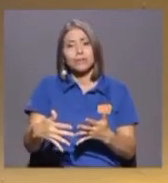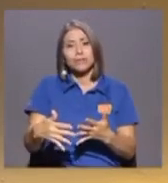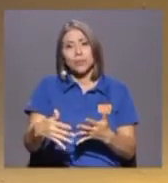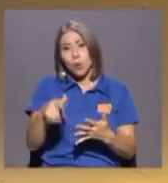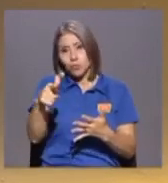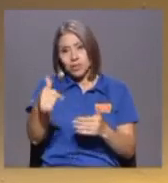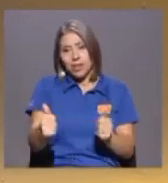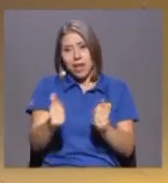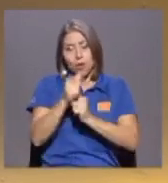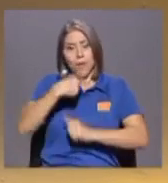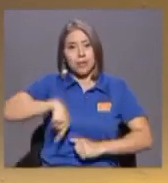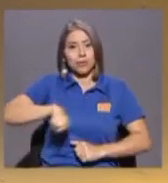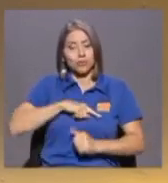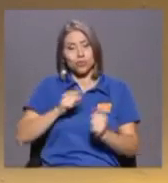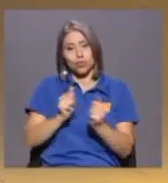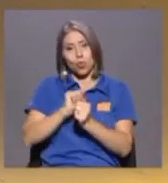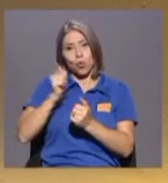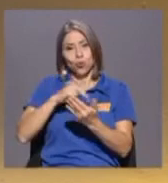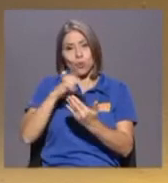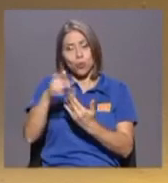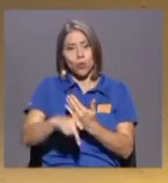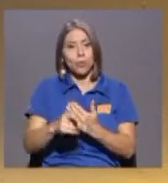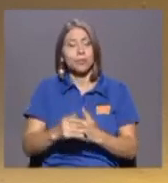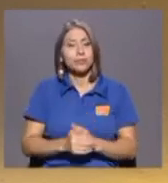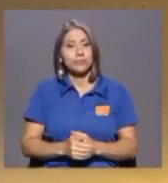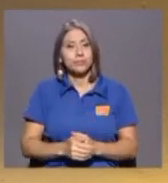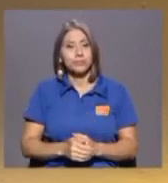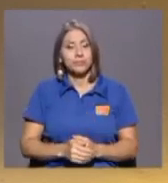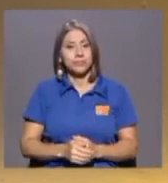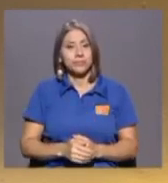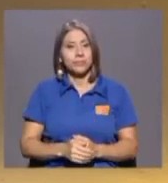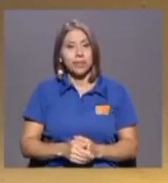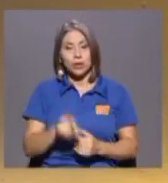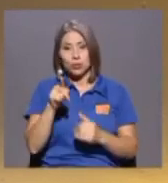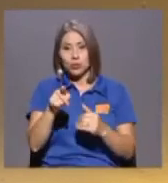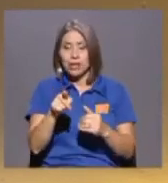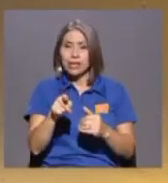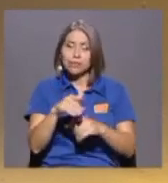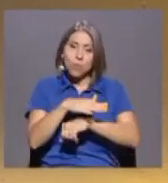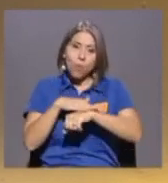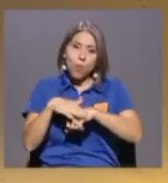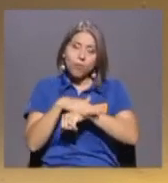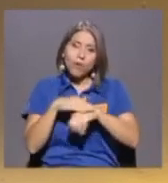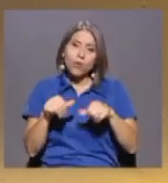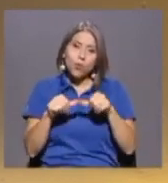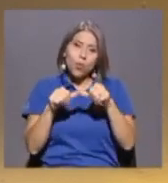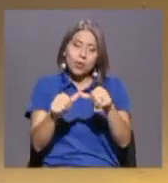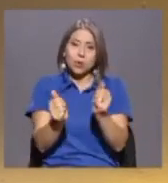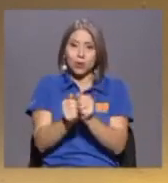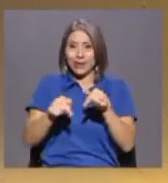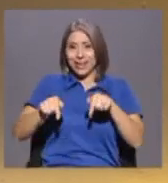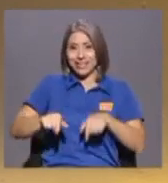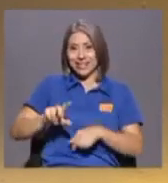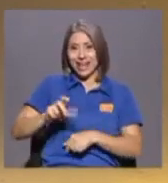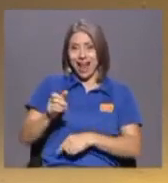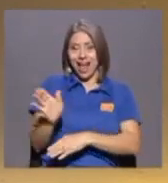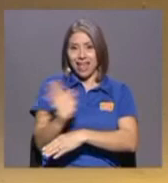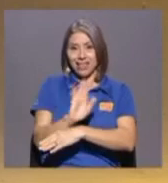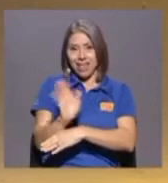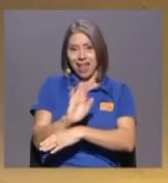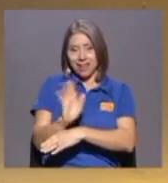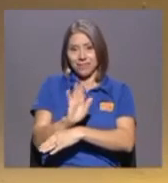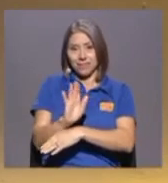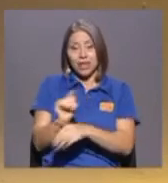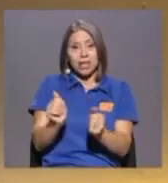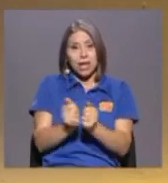nos acompañen con otro programa y quédense, por favor, con este canal que